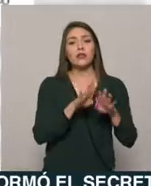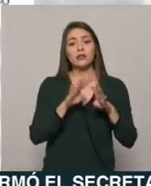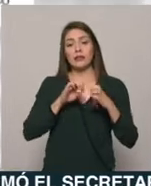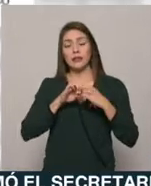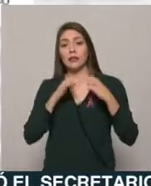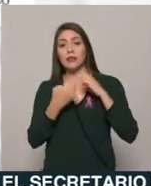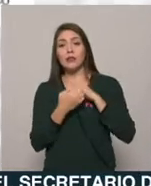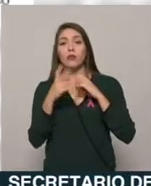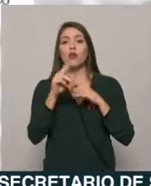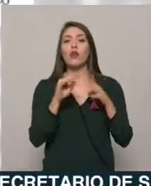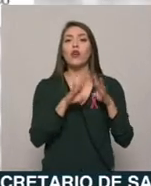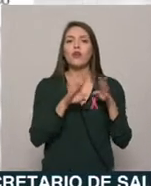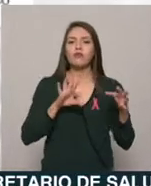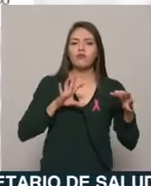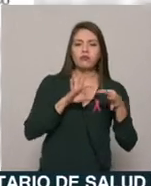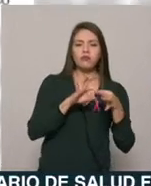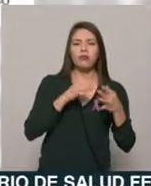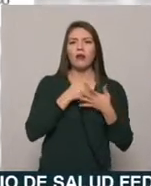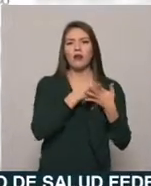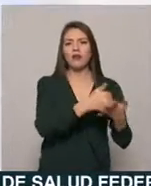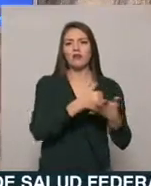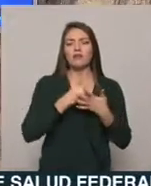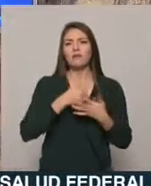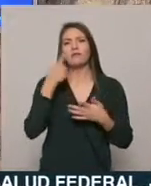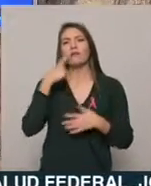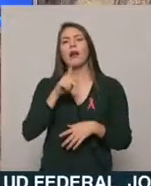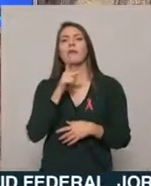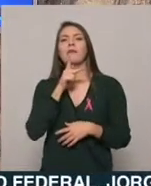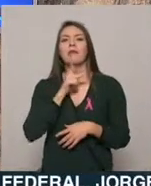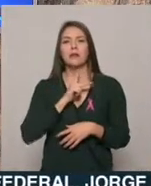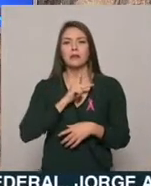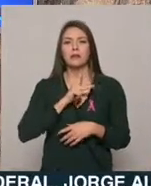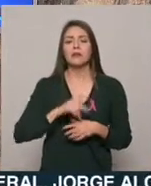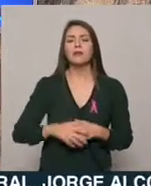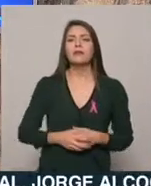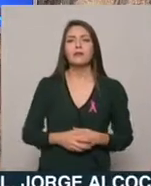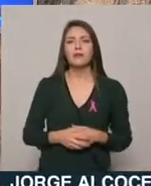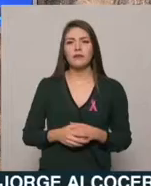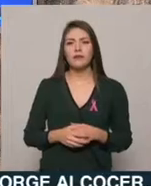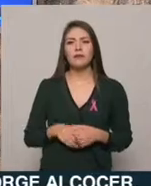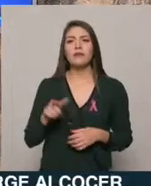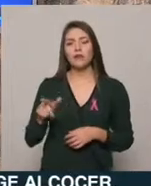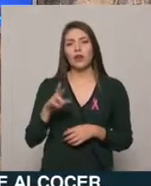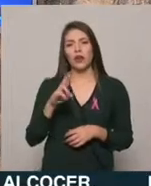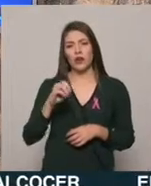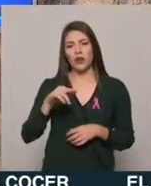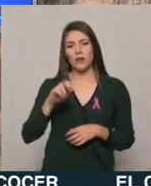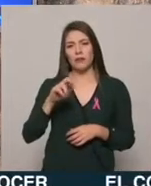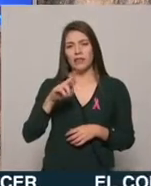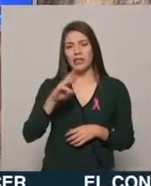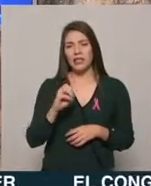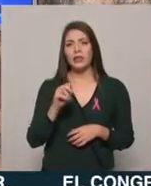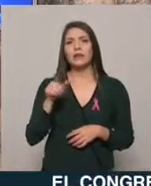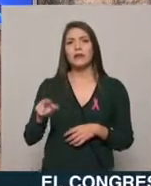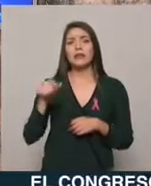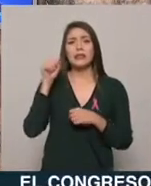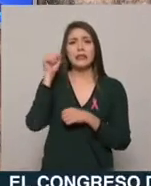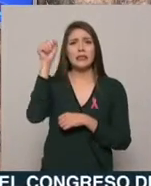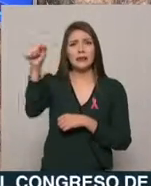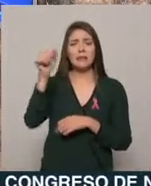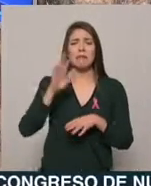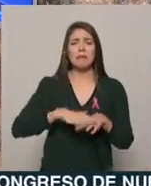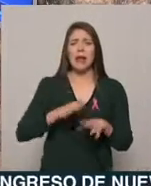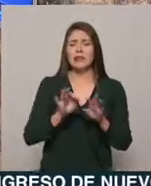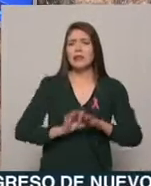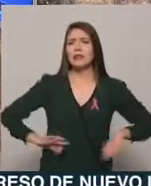complemento en la tarea de respaldar a Pemex. ¿Qué representó este liderazgo, el de Romero Deschamps, para uno de los sindicatos más poderosos de nuestro